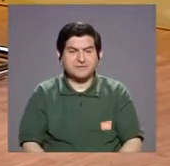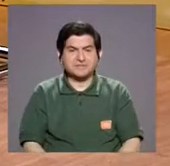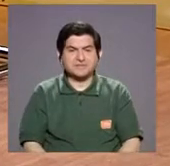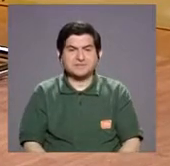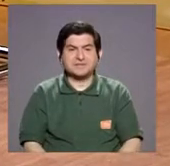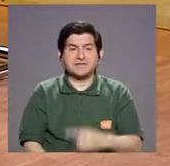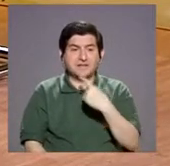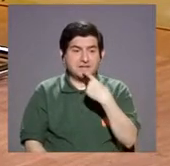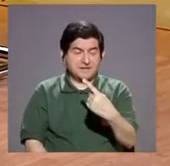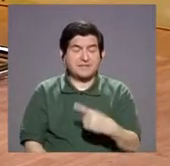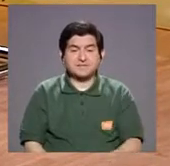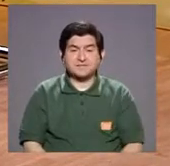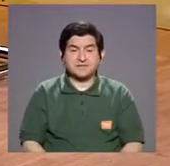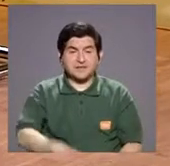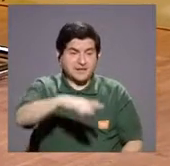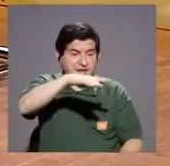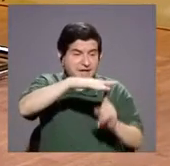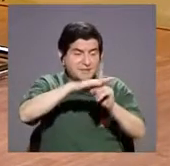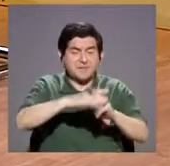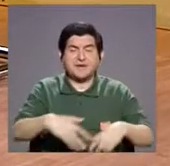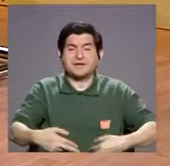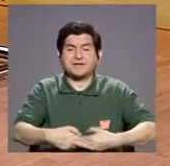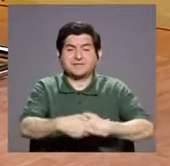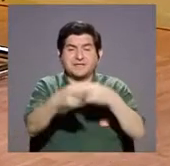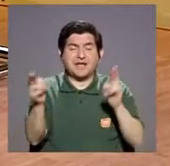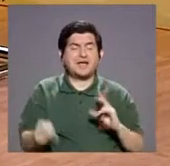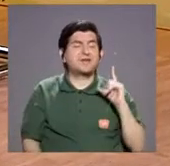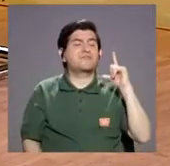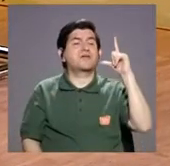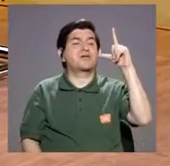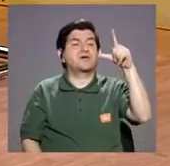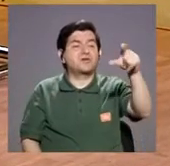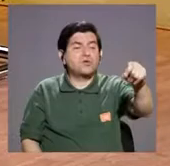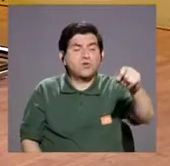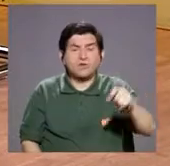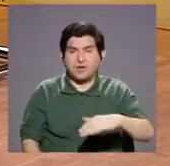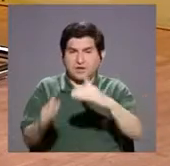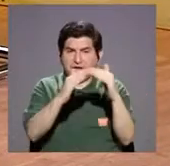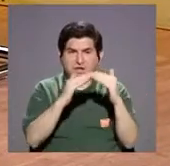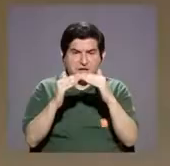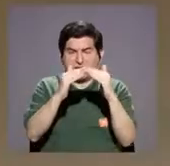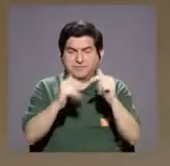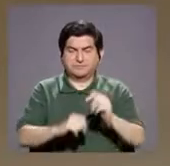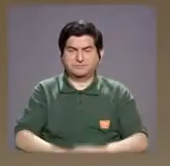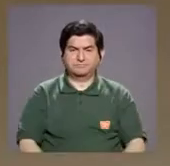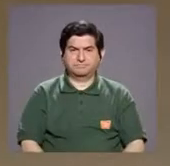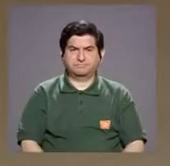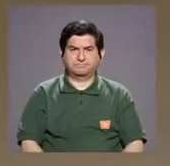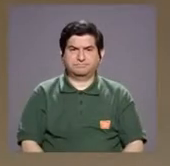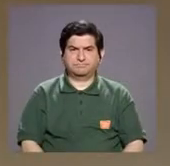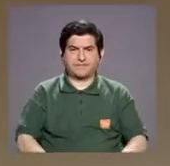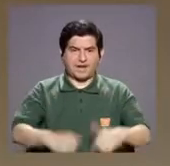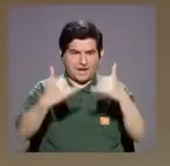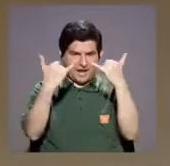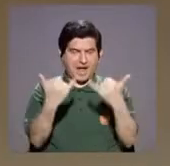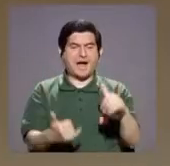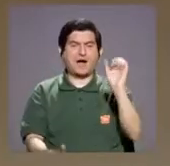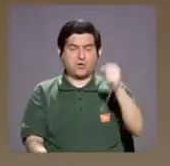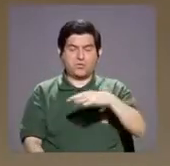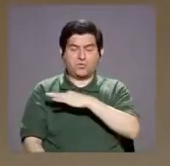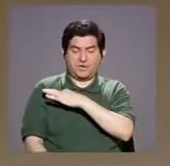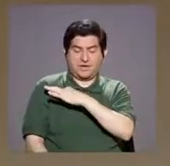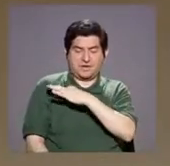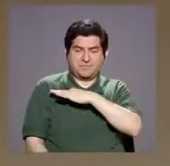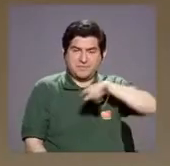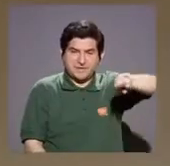en las regiones más alejadas de la ciudad universitaria pero ahora sí invitaremos